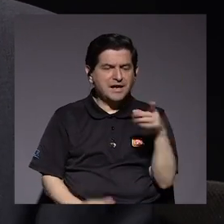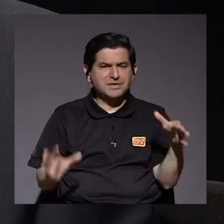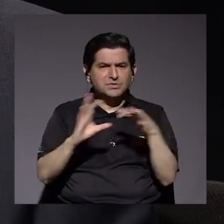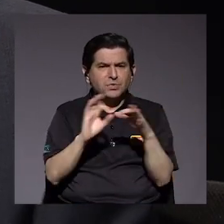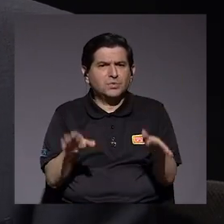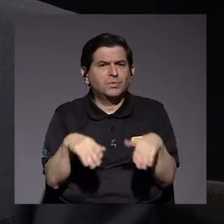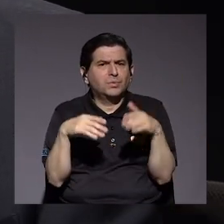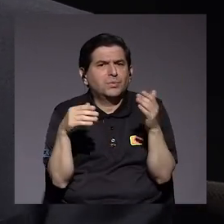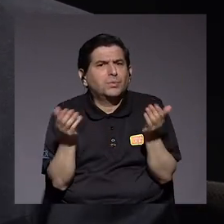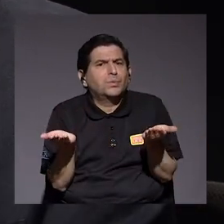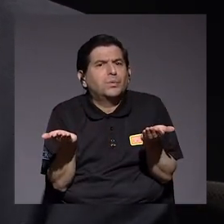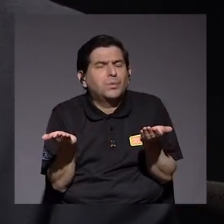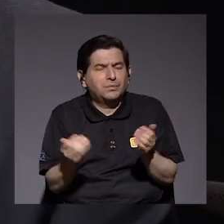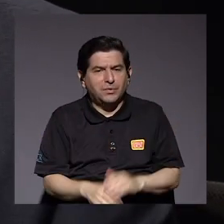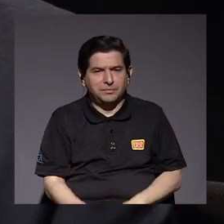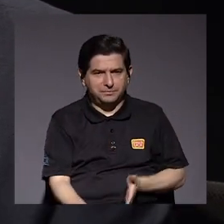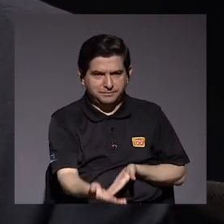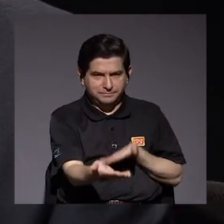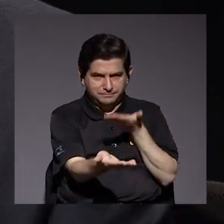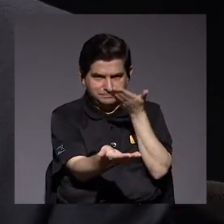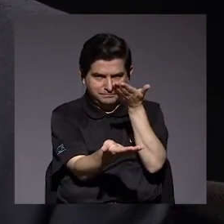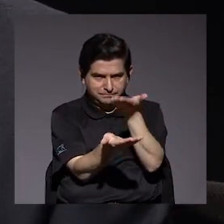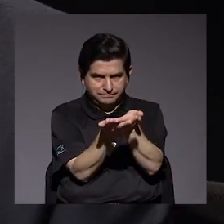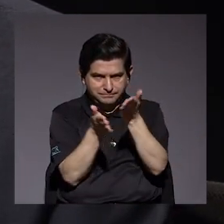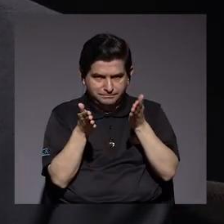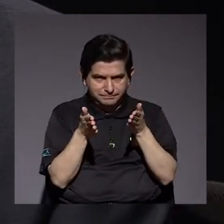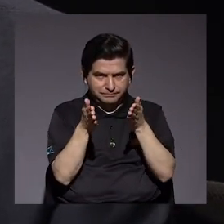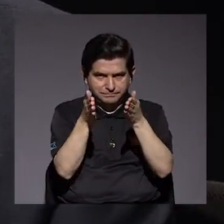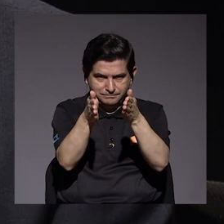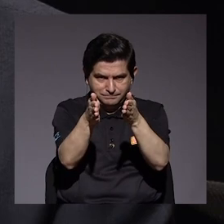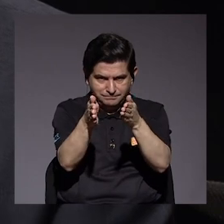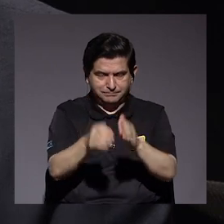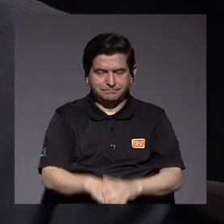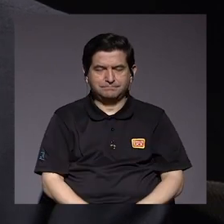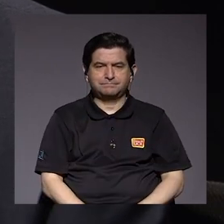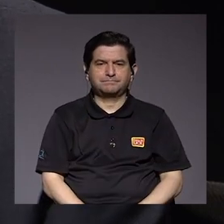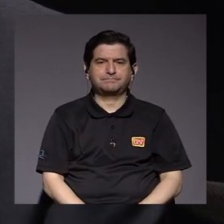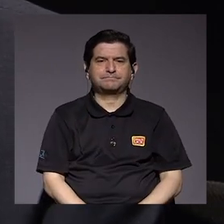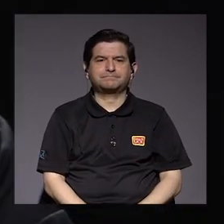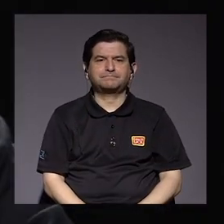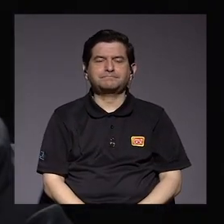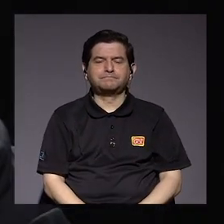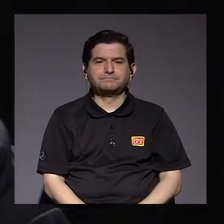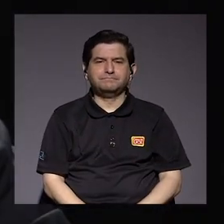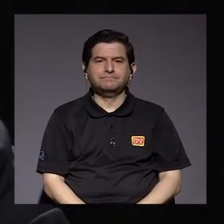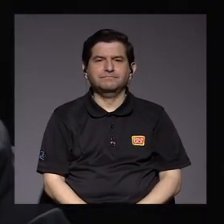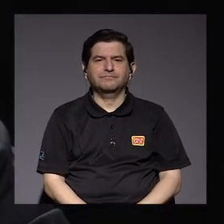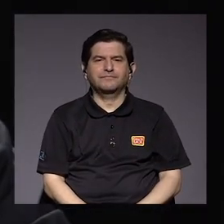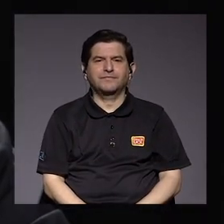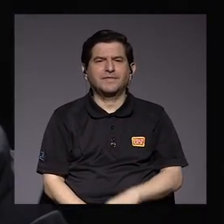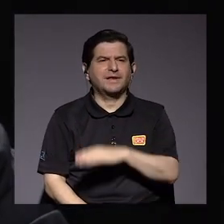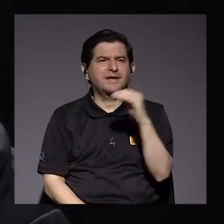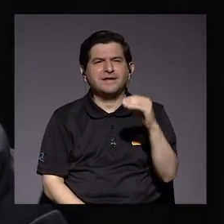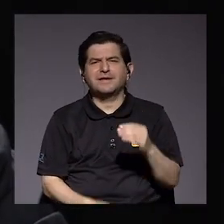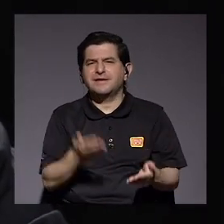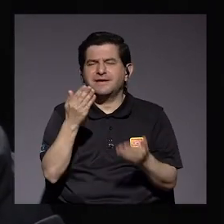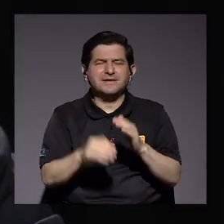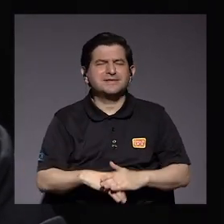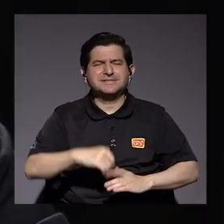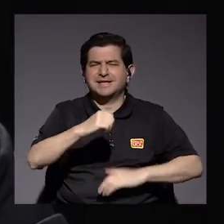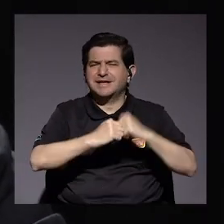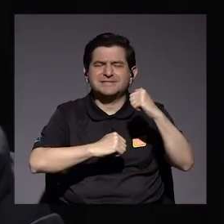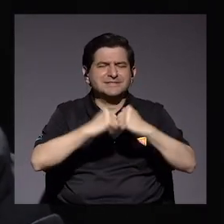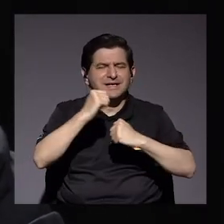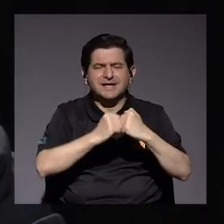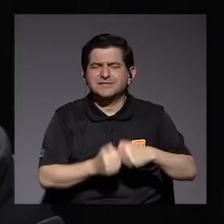eso se condiciona planteando un rumbo planteando uno dice comprando pienso que eso tan primitiva las